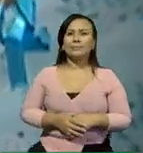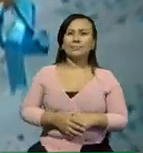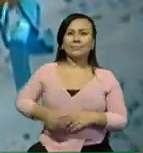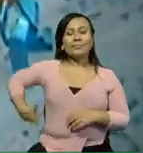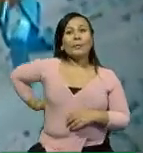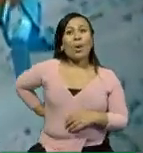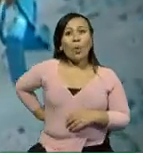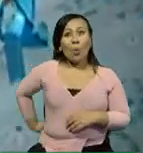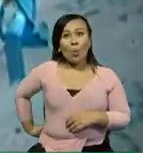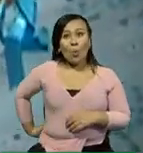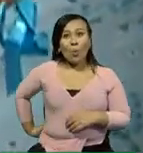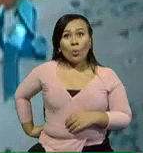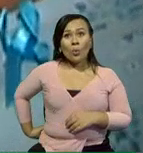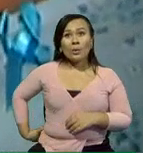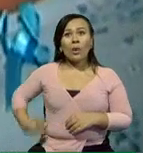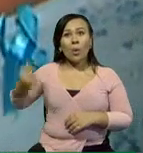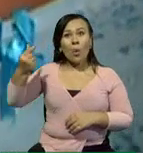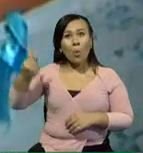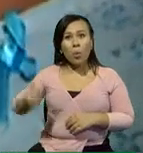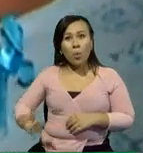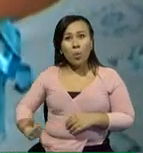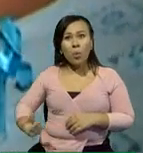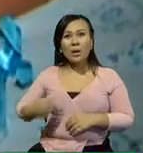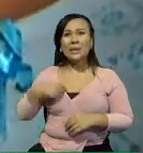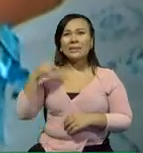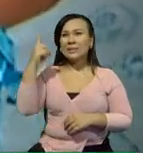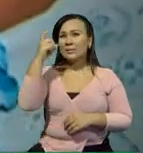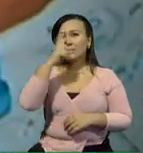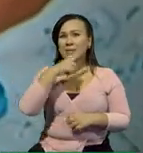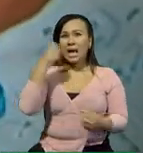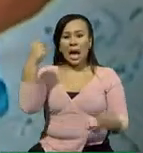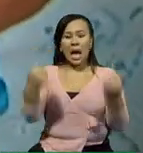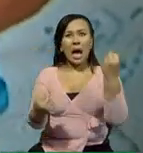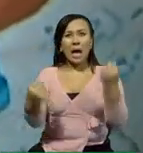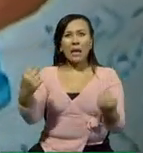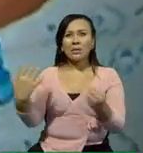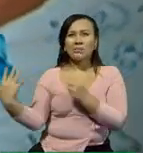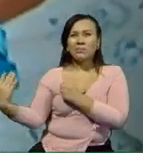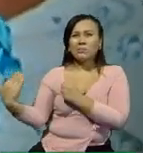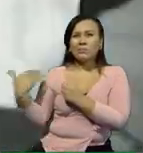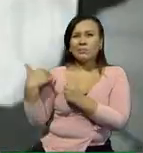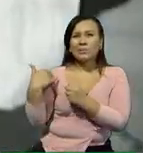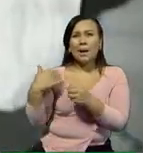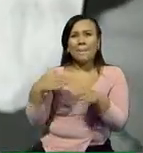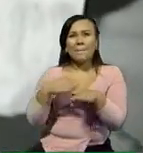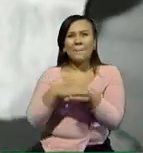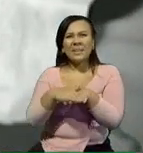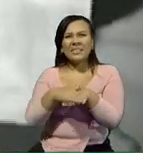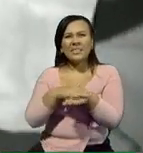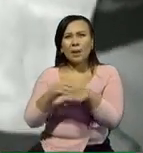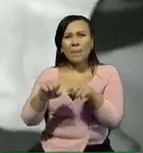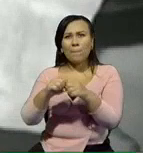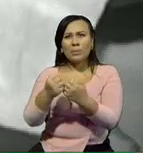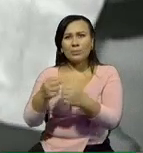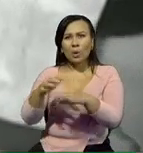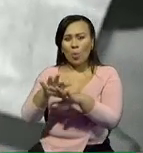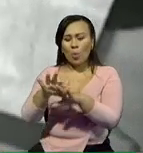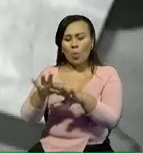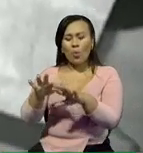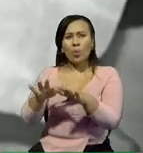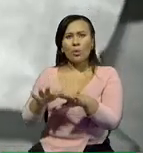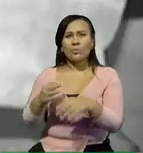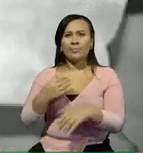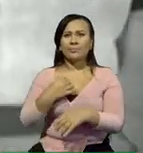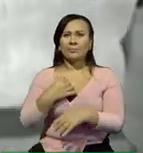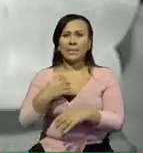que no puedo. El carro que me pasó encima en los pies, me fracturó los dedos. De